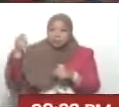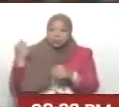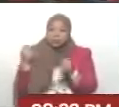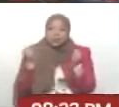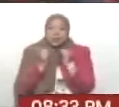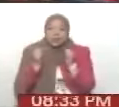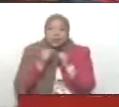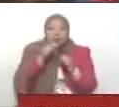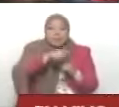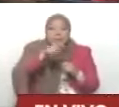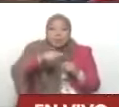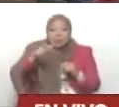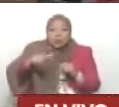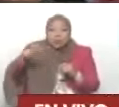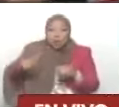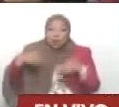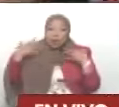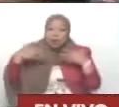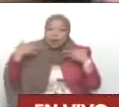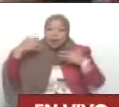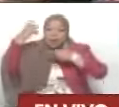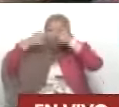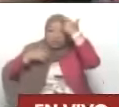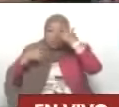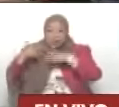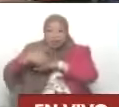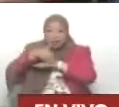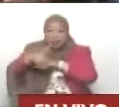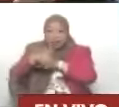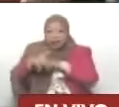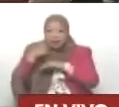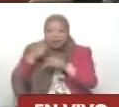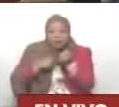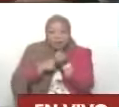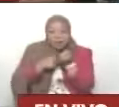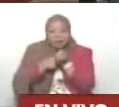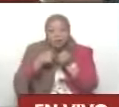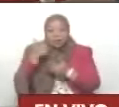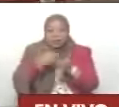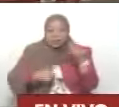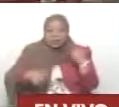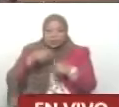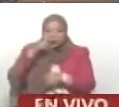y gente. Una gentarada en La Victoria. Impresionante.